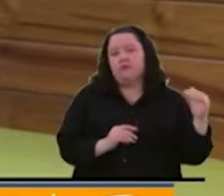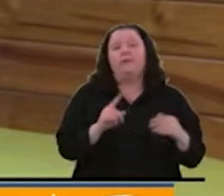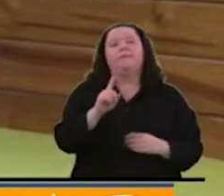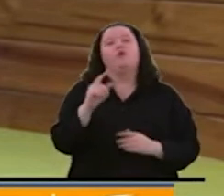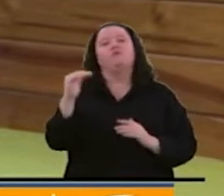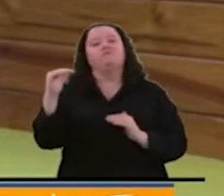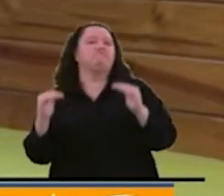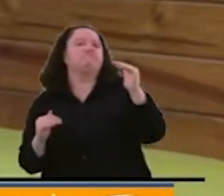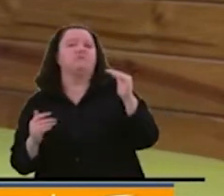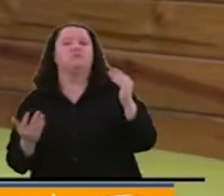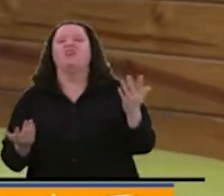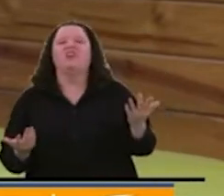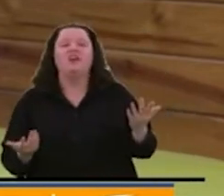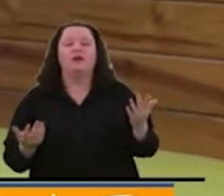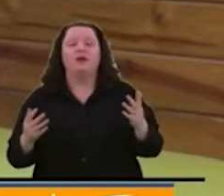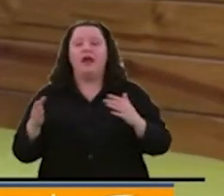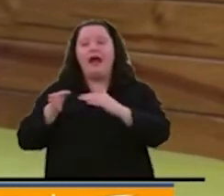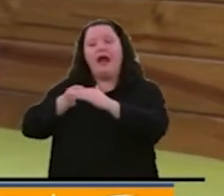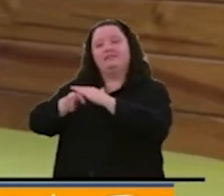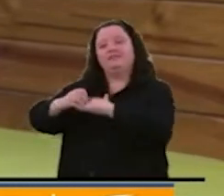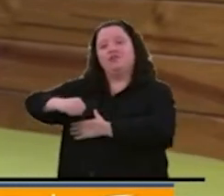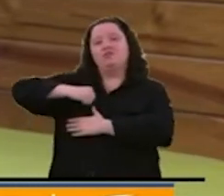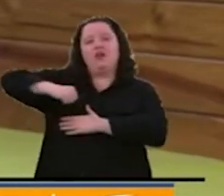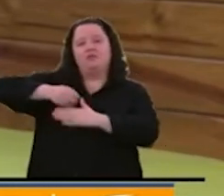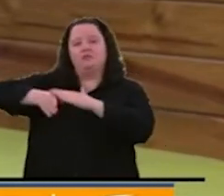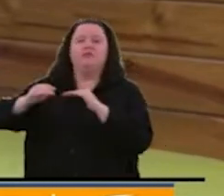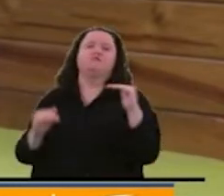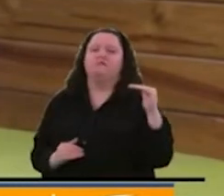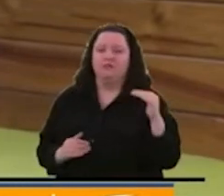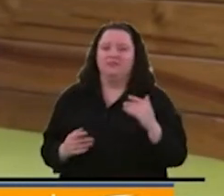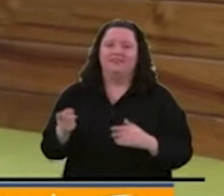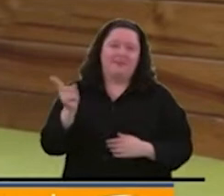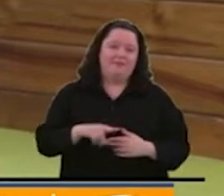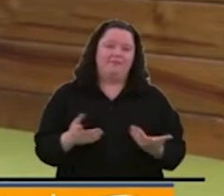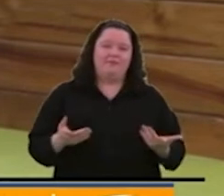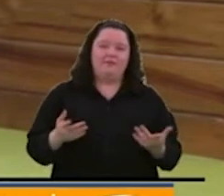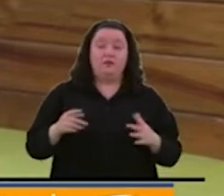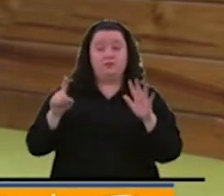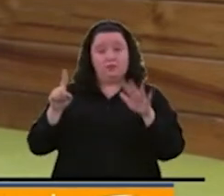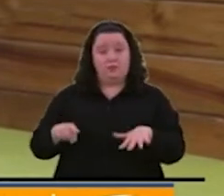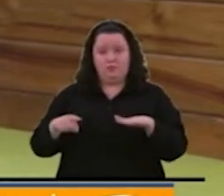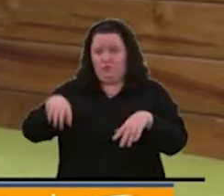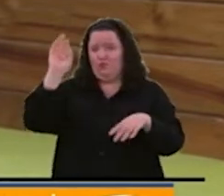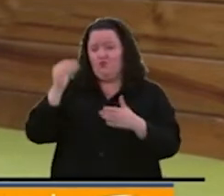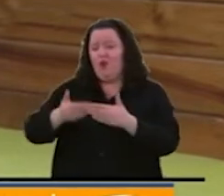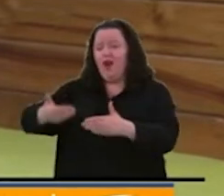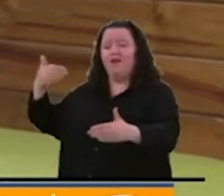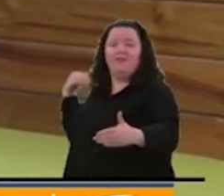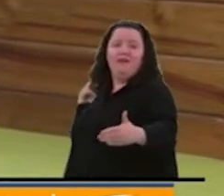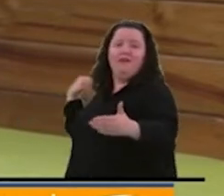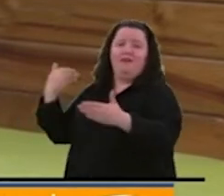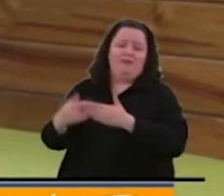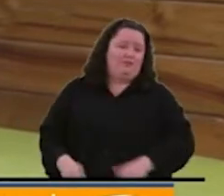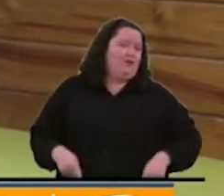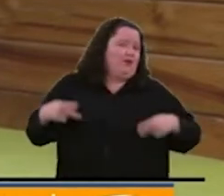pero también la desigualdad en términos de acceso a derechos. Pues no son seis meses, he sufrido toda la vida